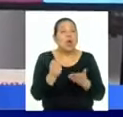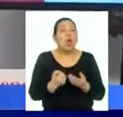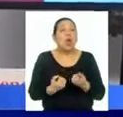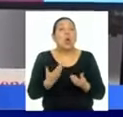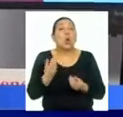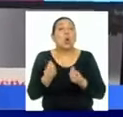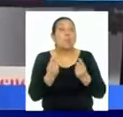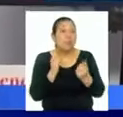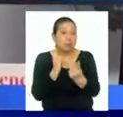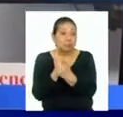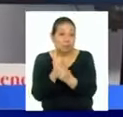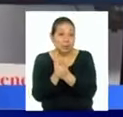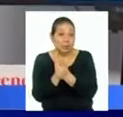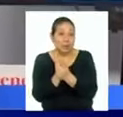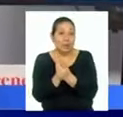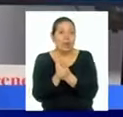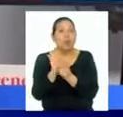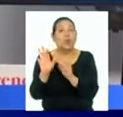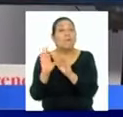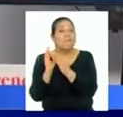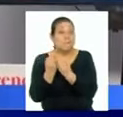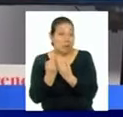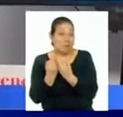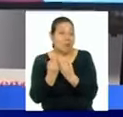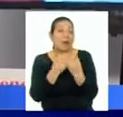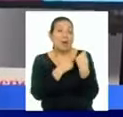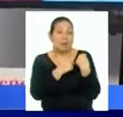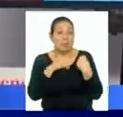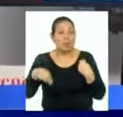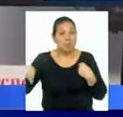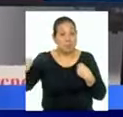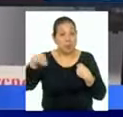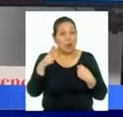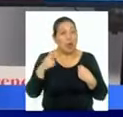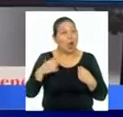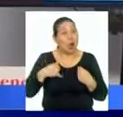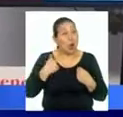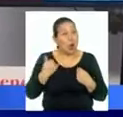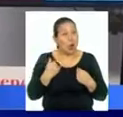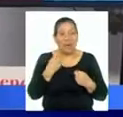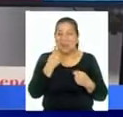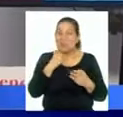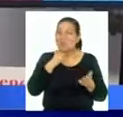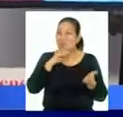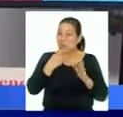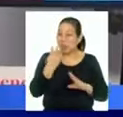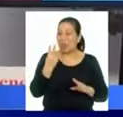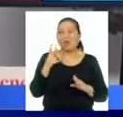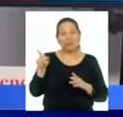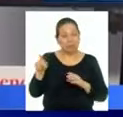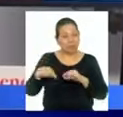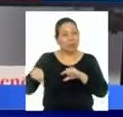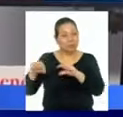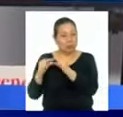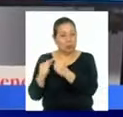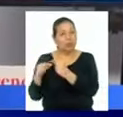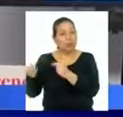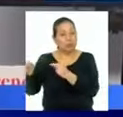atención directa a los familiares de estos dos jóvenes, de Inti y de Brian. Ahí se creó una